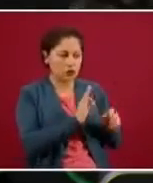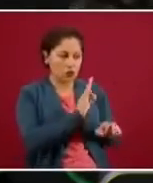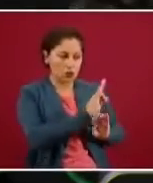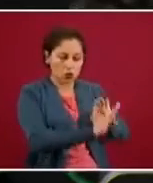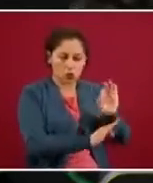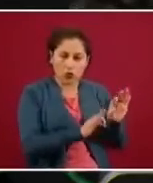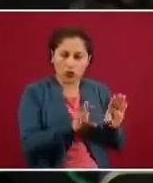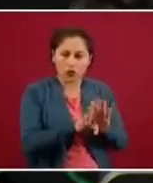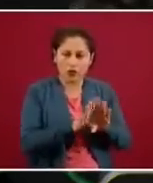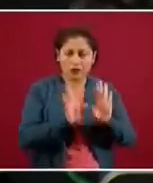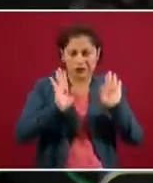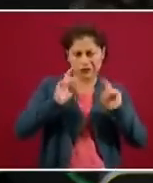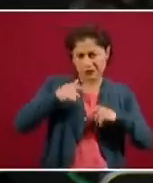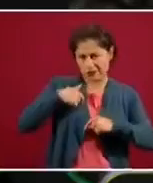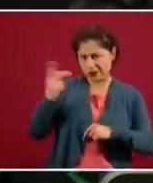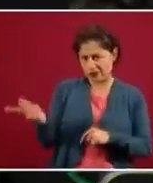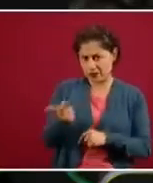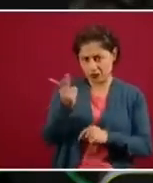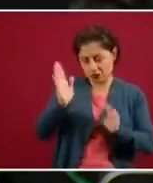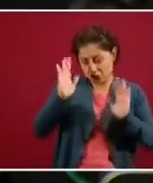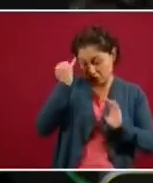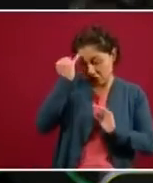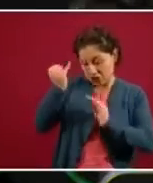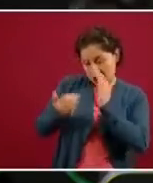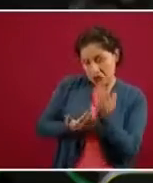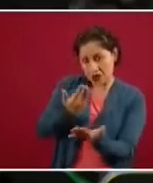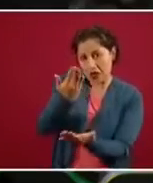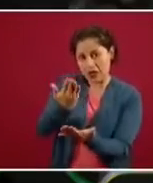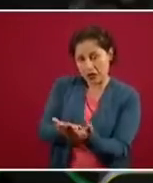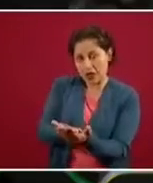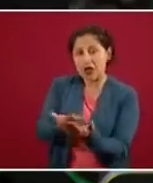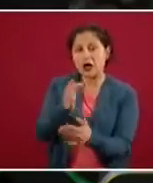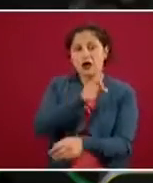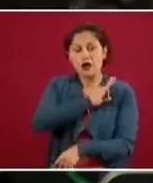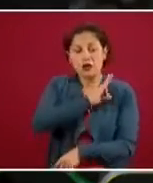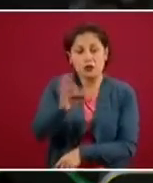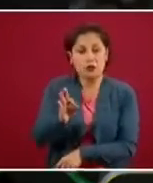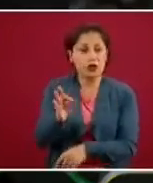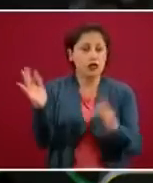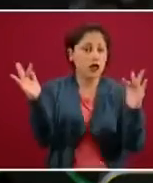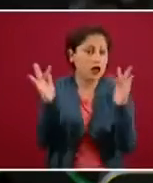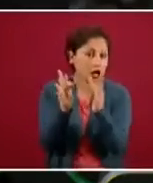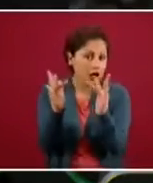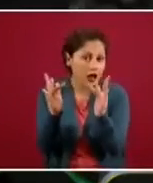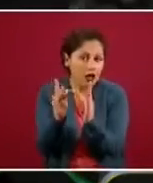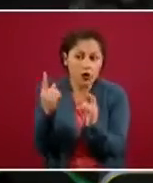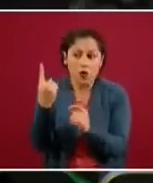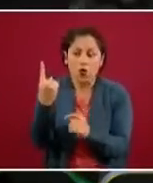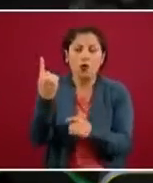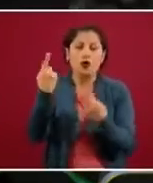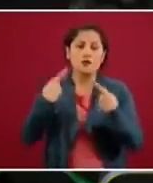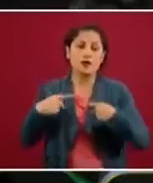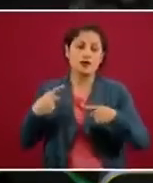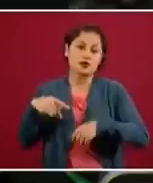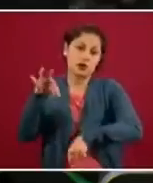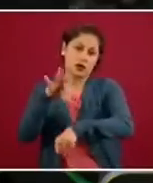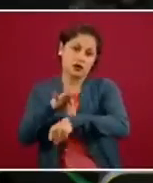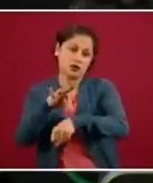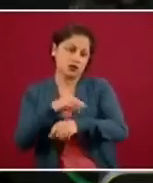implementar una estrategia, no sé, atención médica en línea, un tutorial precisamente para no dejar en el